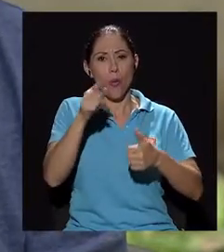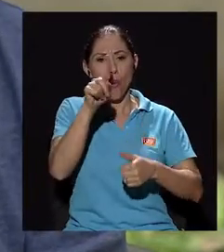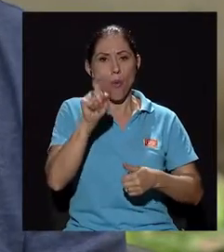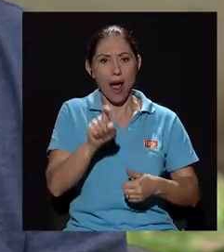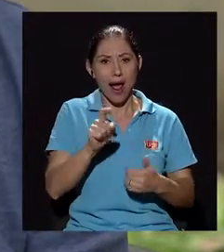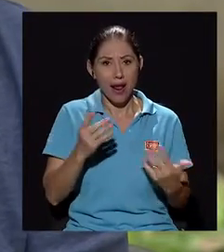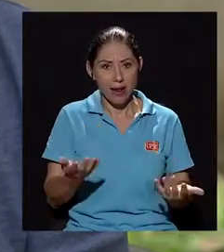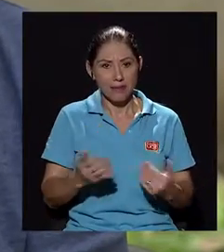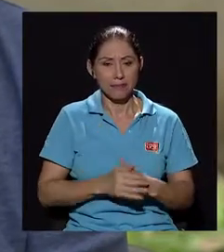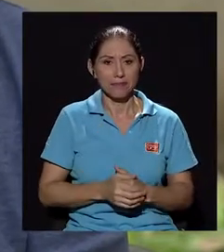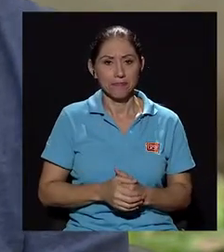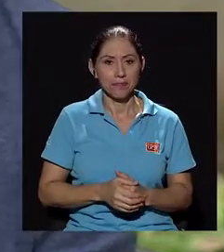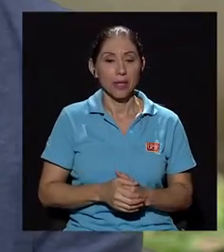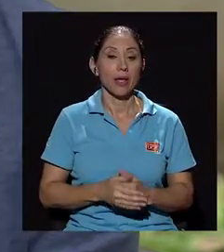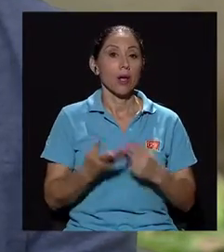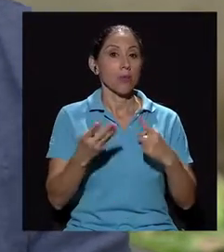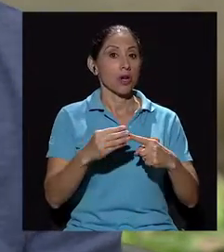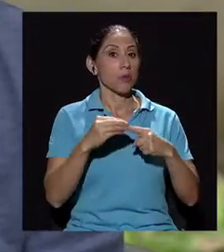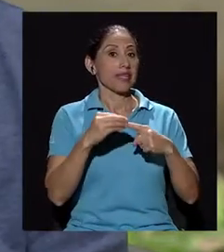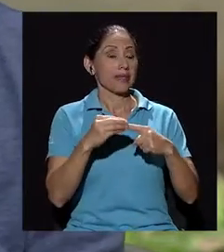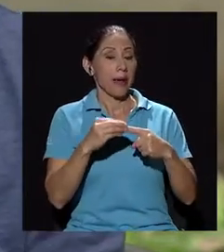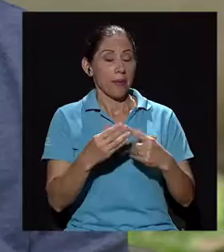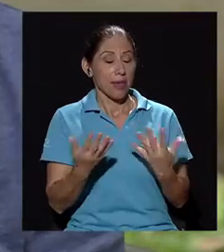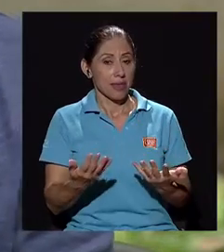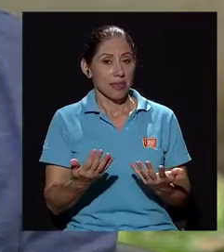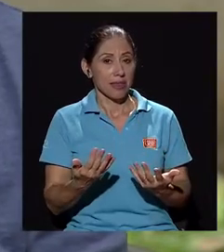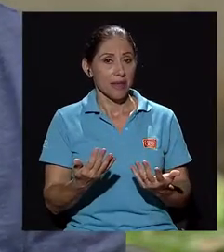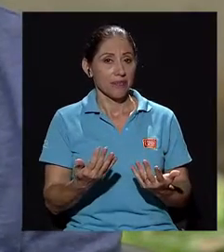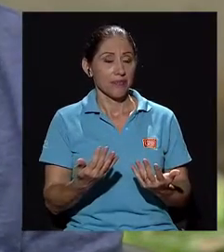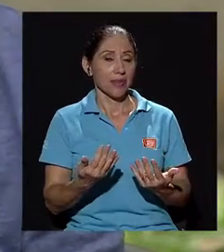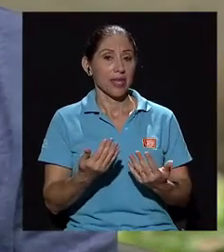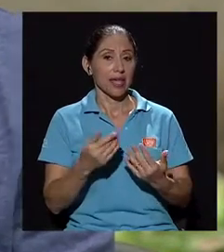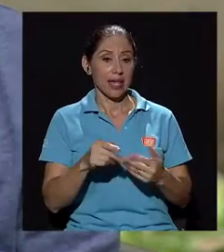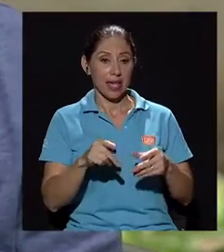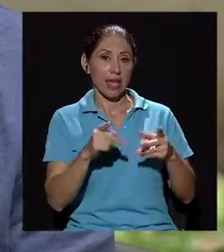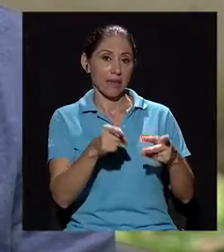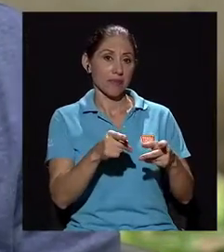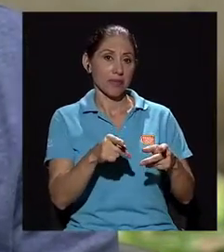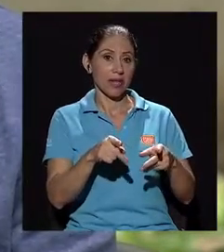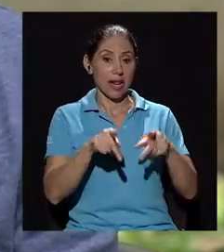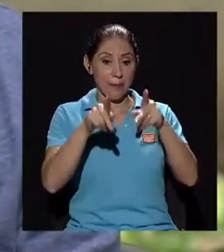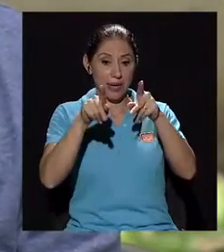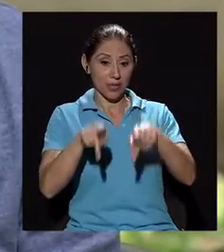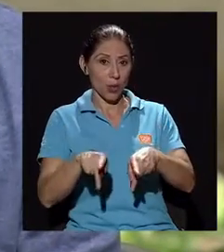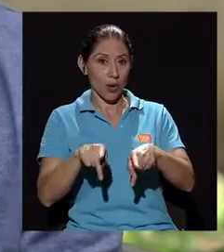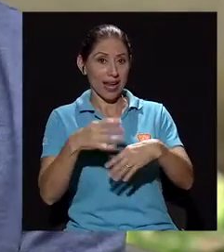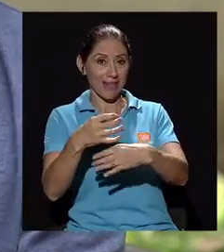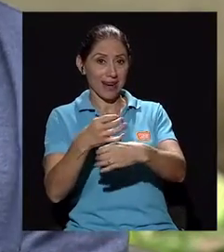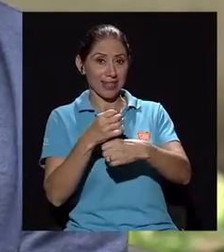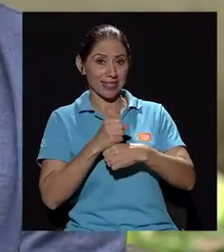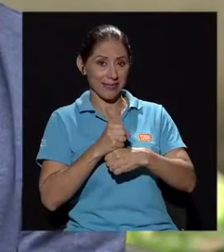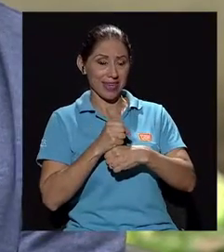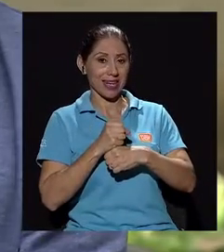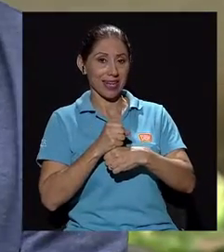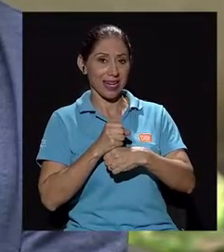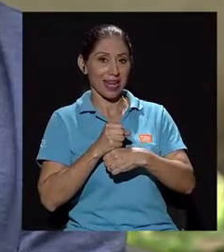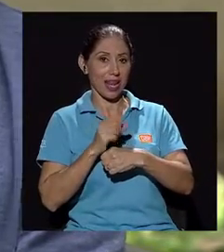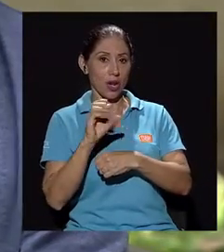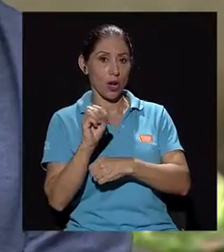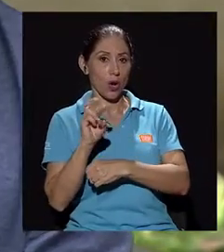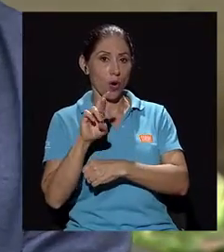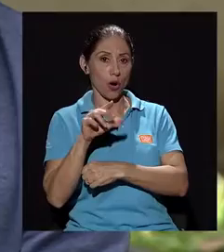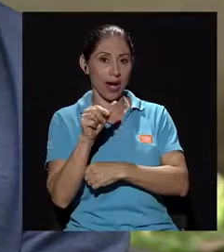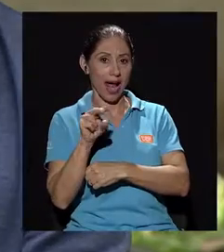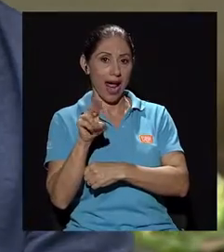¿Cómo son las características? Bueno, principalmente, o sea, que se le ofrezca seguridad, ¿verdad?, al receptor. O sea, quiere decir que podría